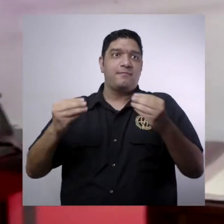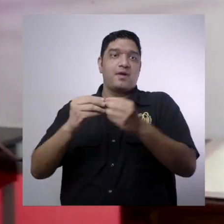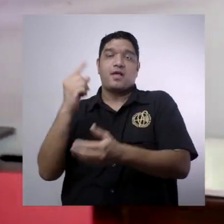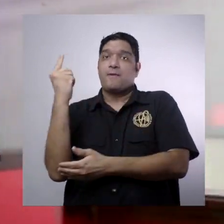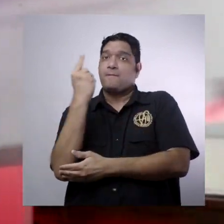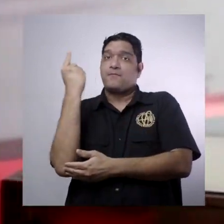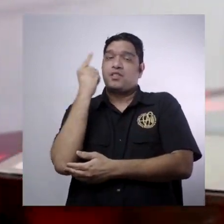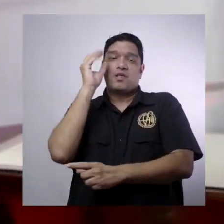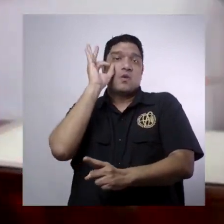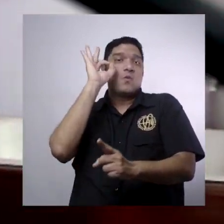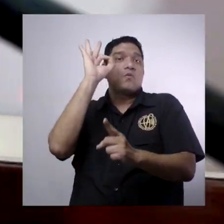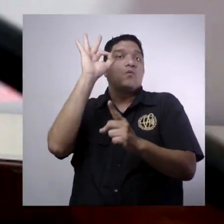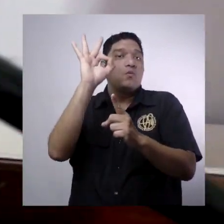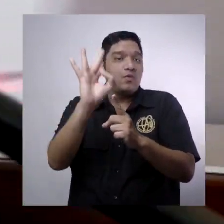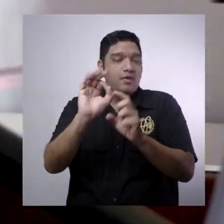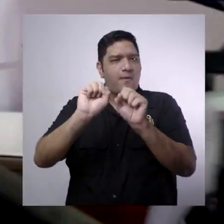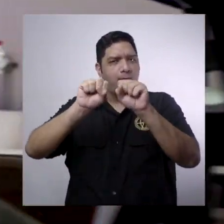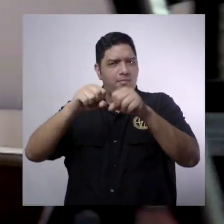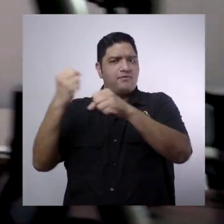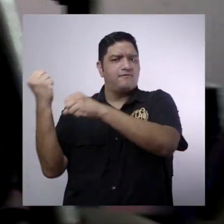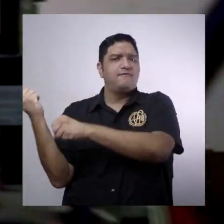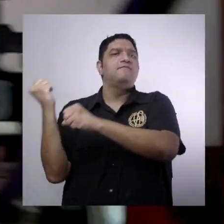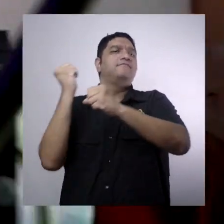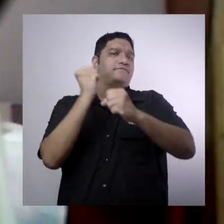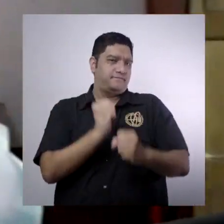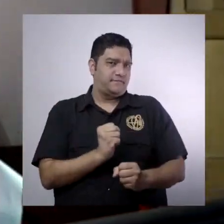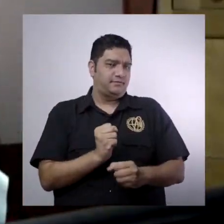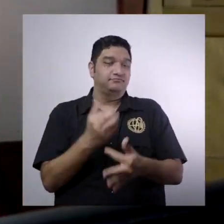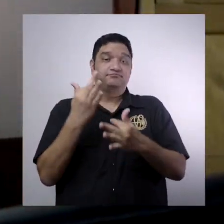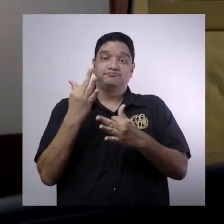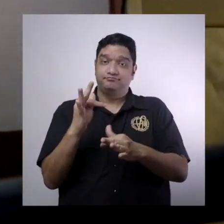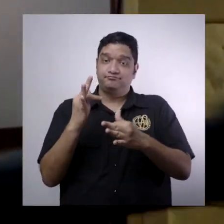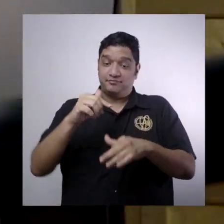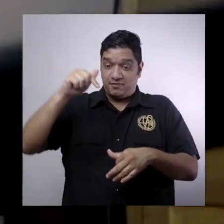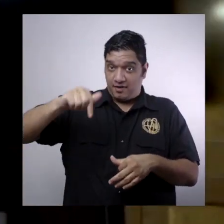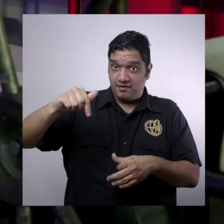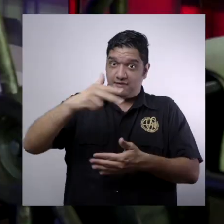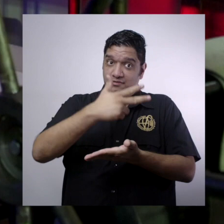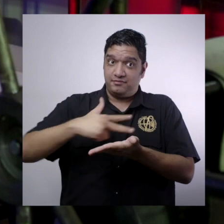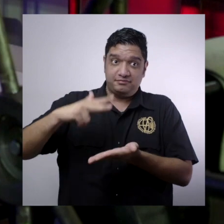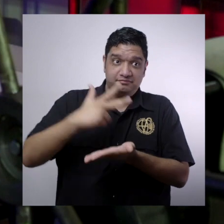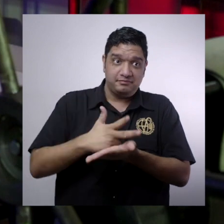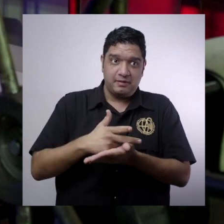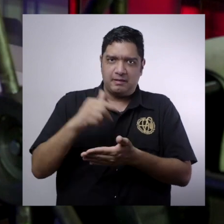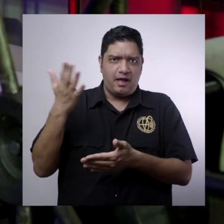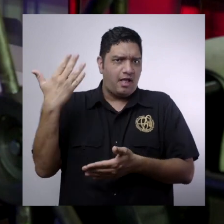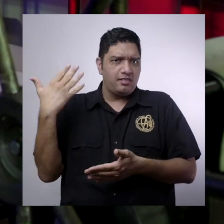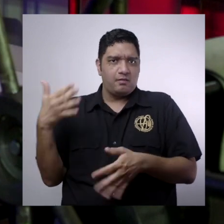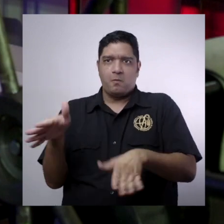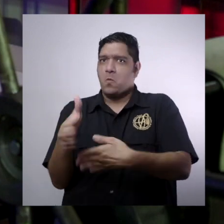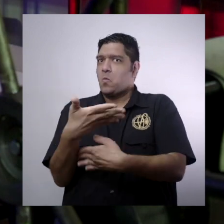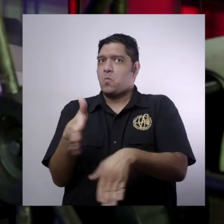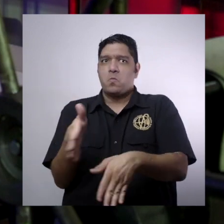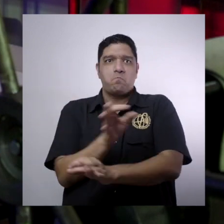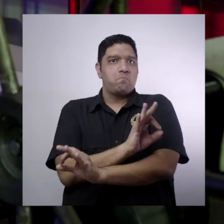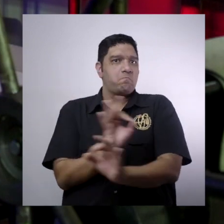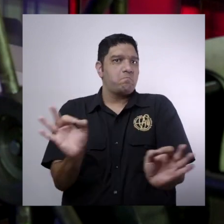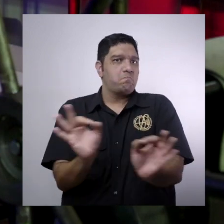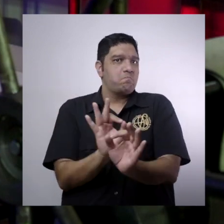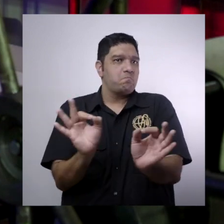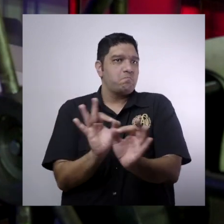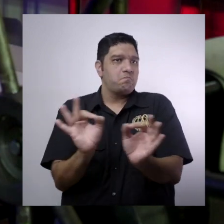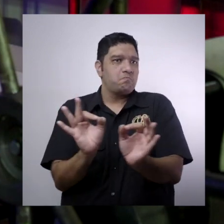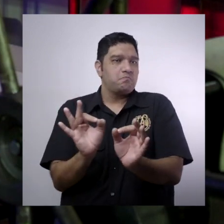preocupación era fundar un taller aquí en Guatemala, porque no existía un